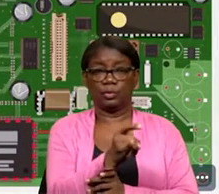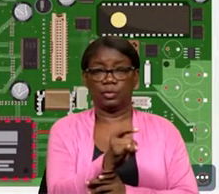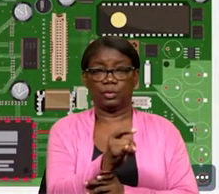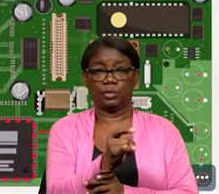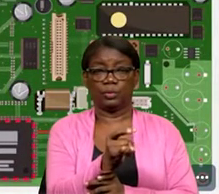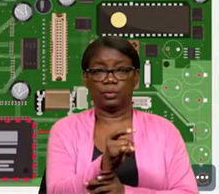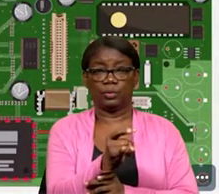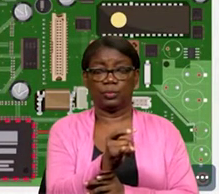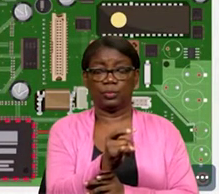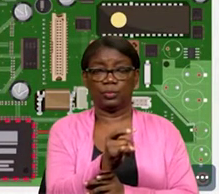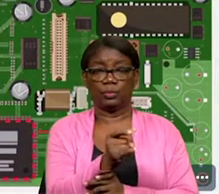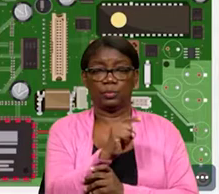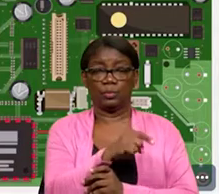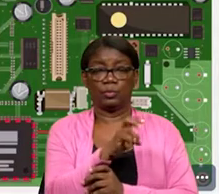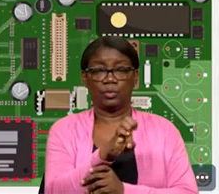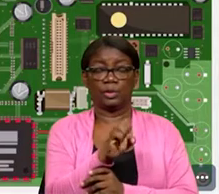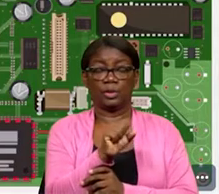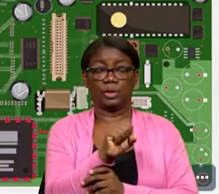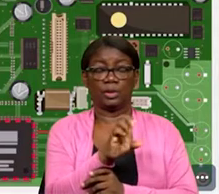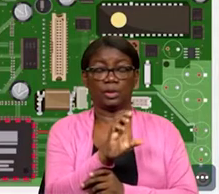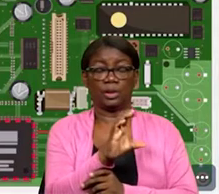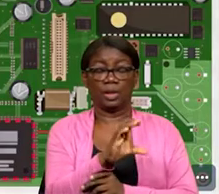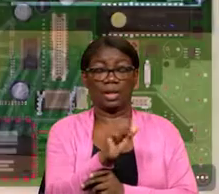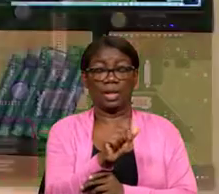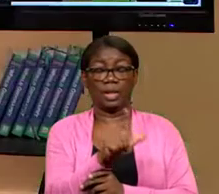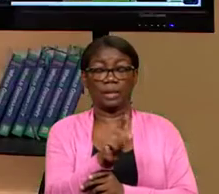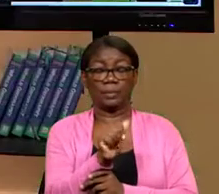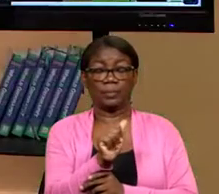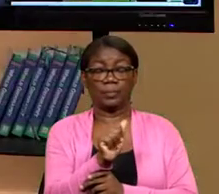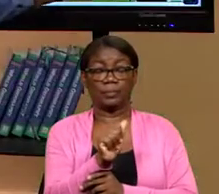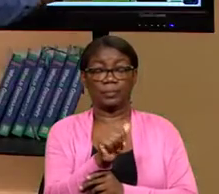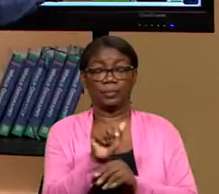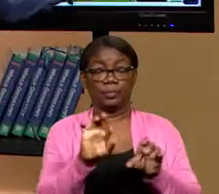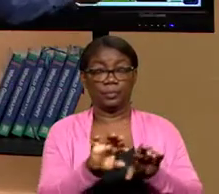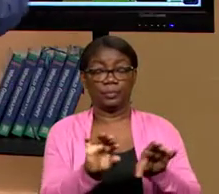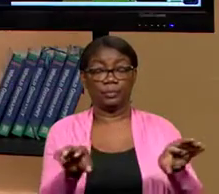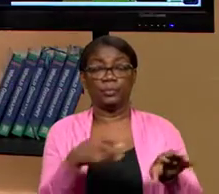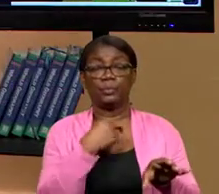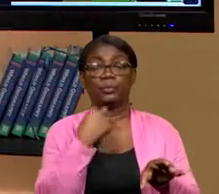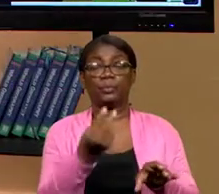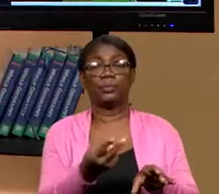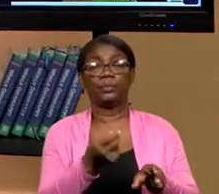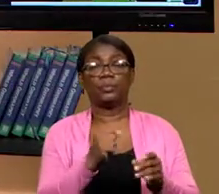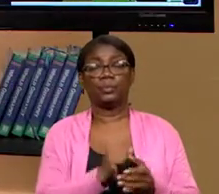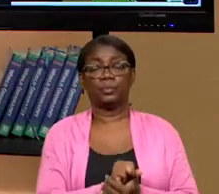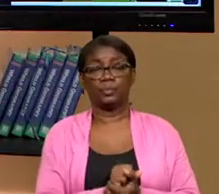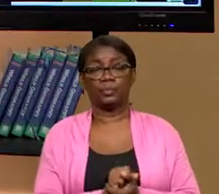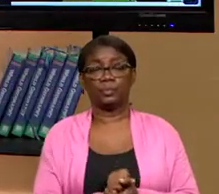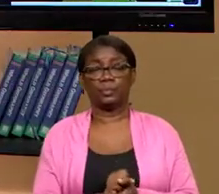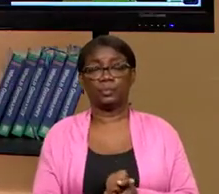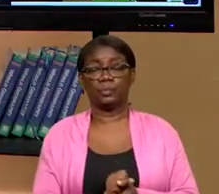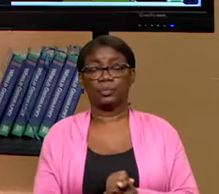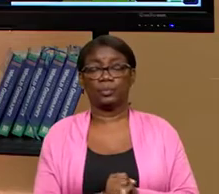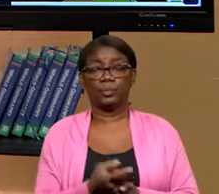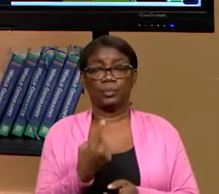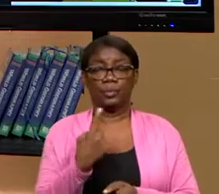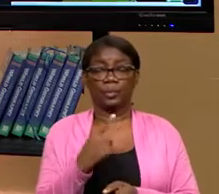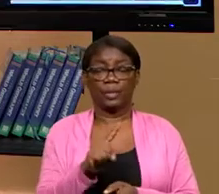escala y la otra información o separación de audio, llevarla al circuito de audio, para